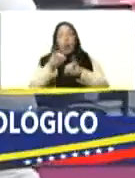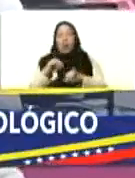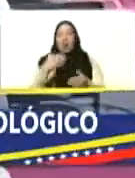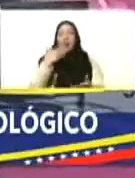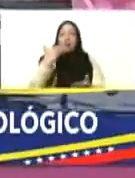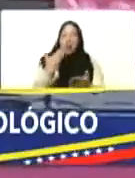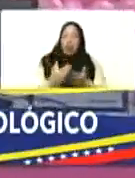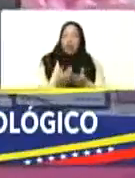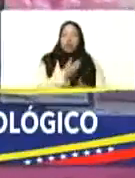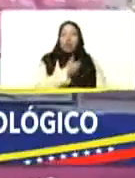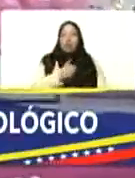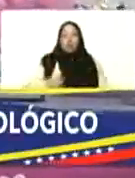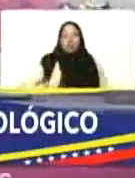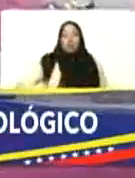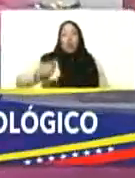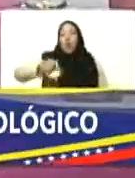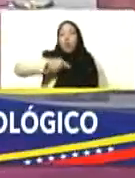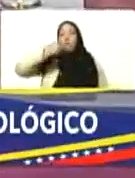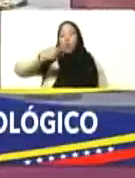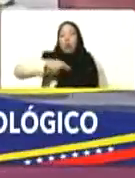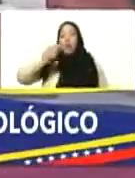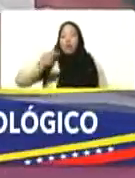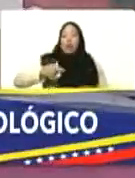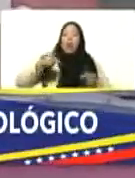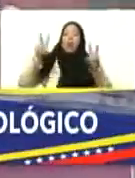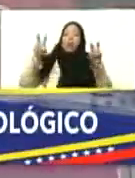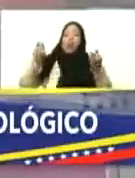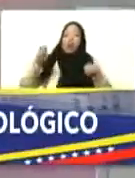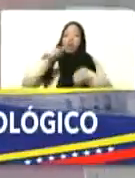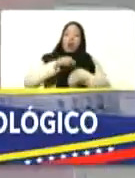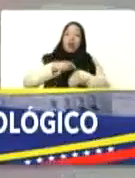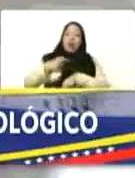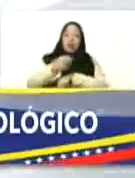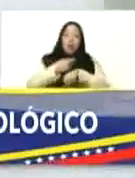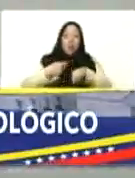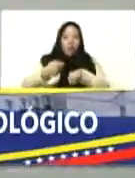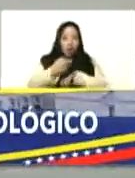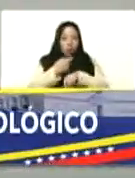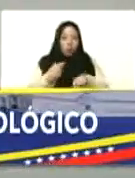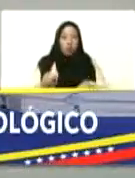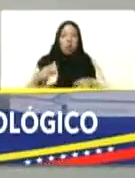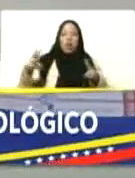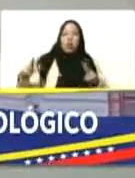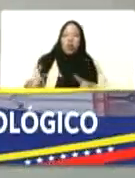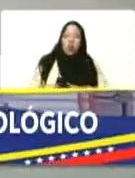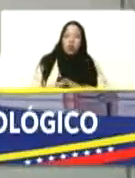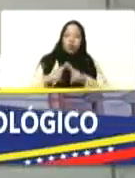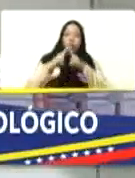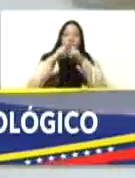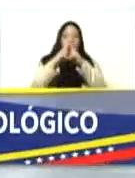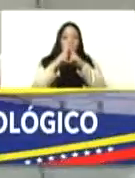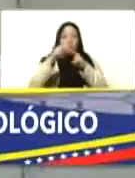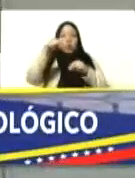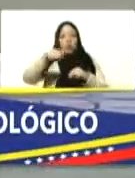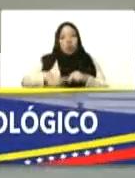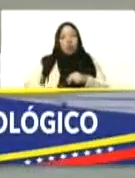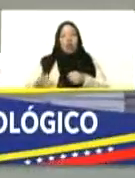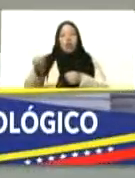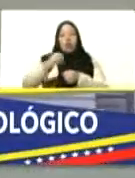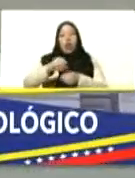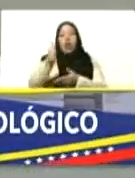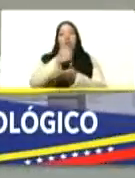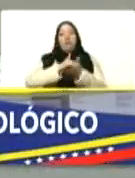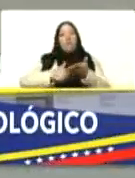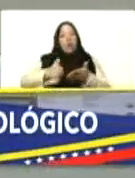renovar política de Estado para estos nuevos tiempos. Decirle, presidente, que acá nos encontramos ingresando a la